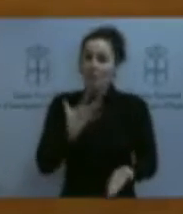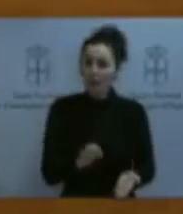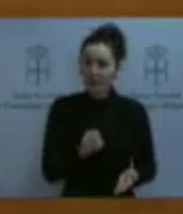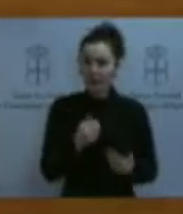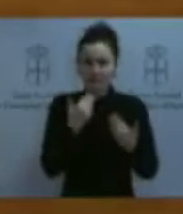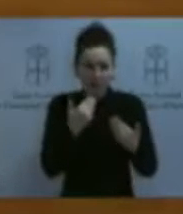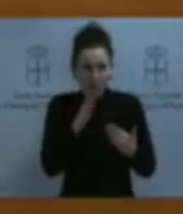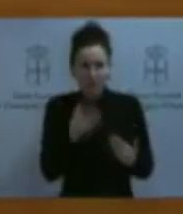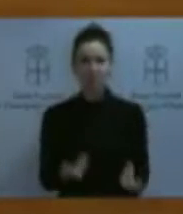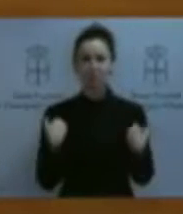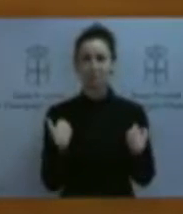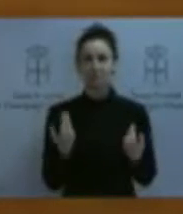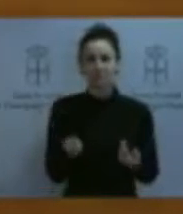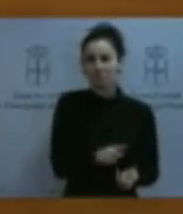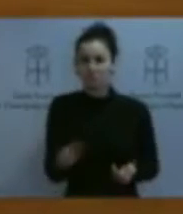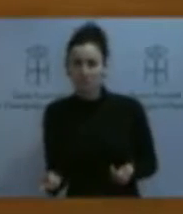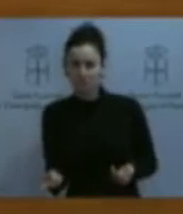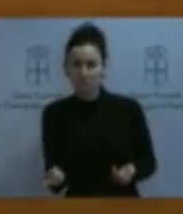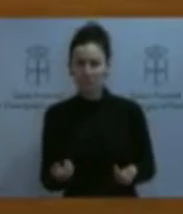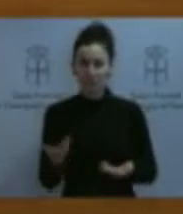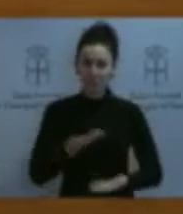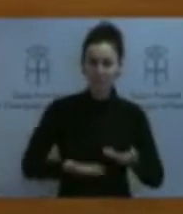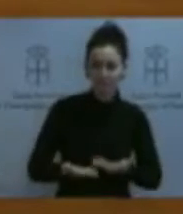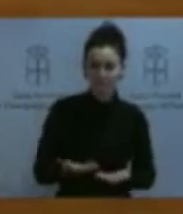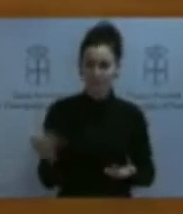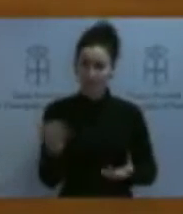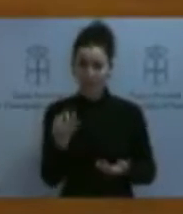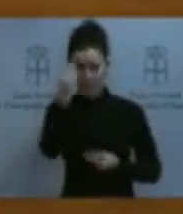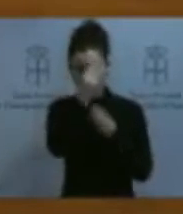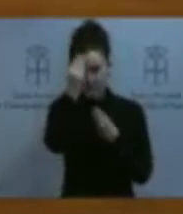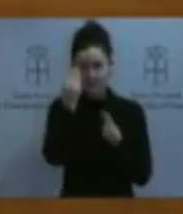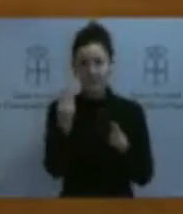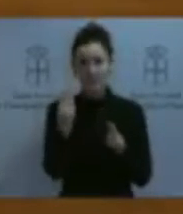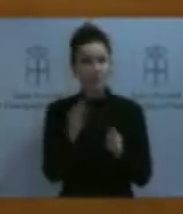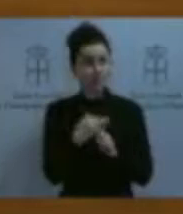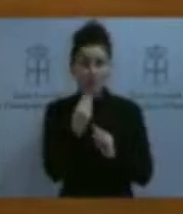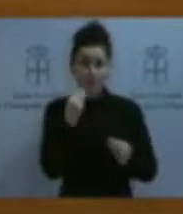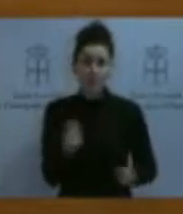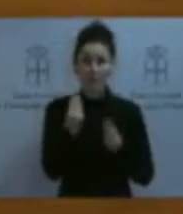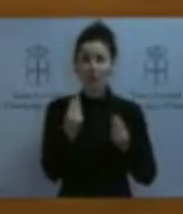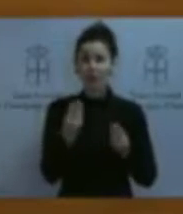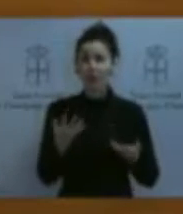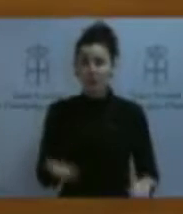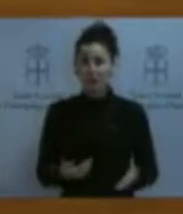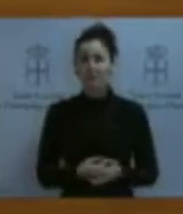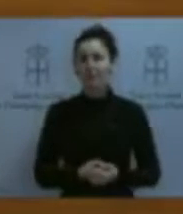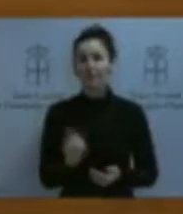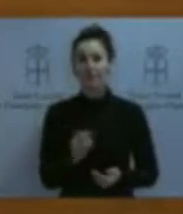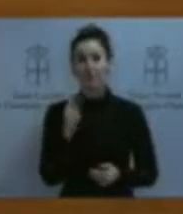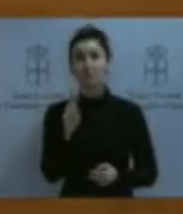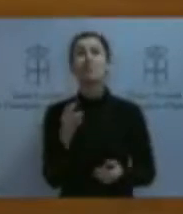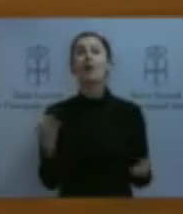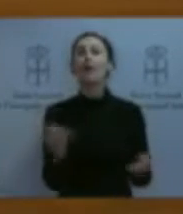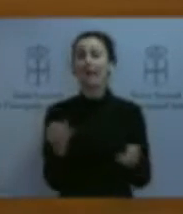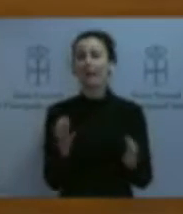Asturias, ¿no? Yo creo que eso hubiese mejorado la situación. Lo que nos encontramos en su lugar es donde sí hubo acuerdo fue en abrir los